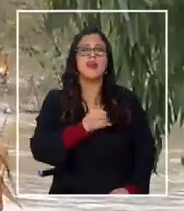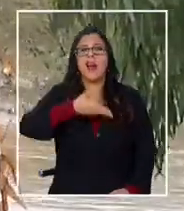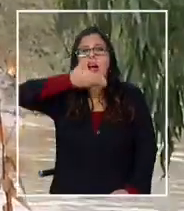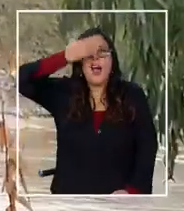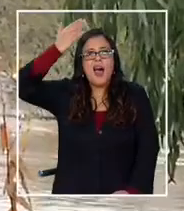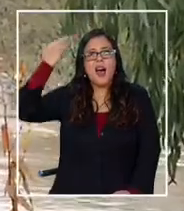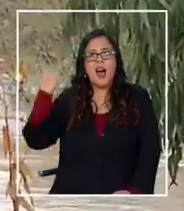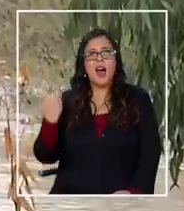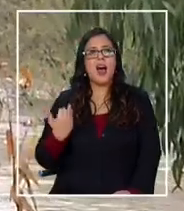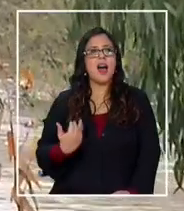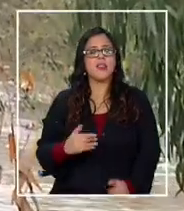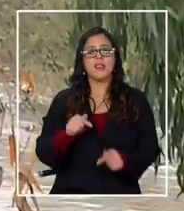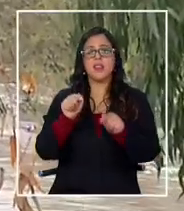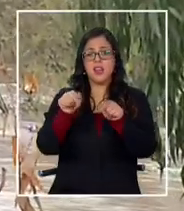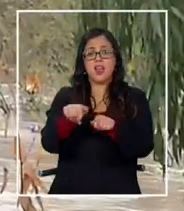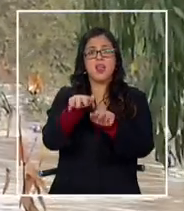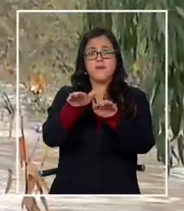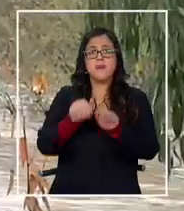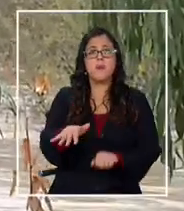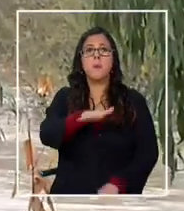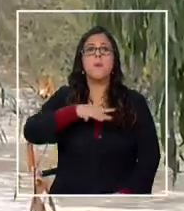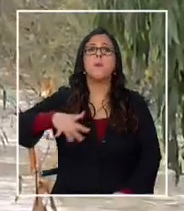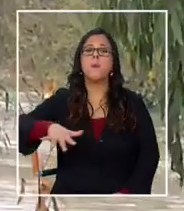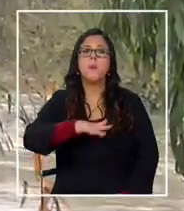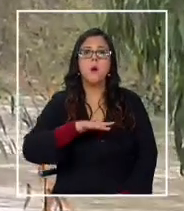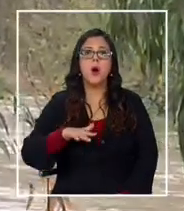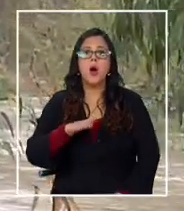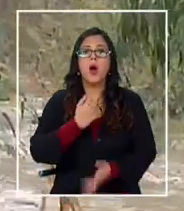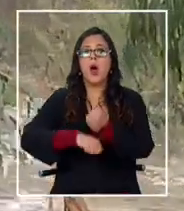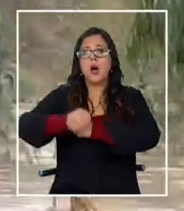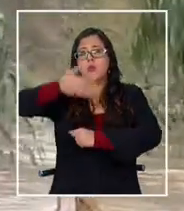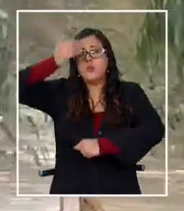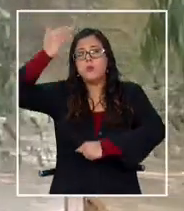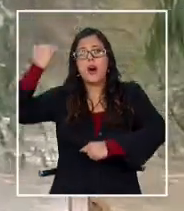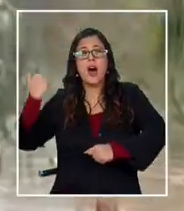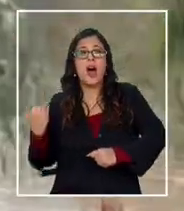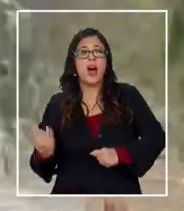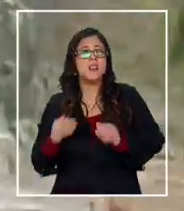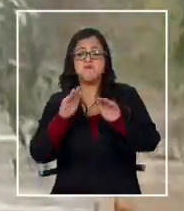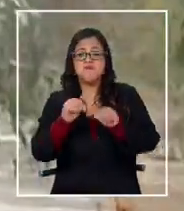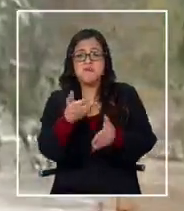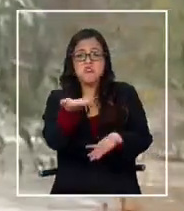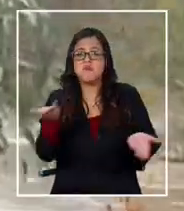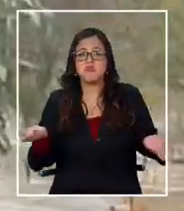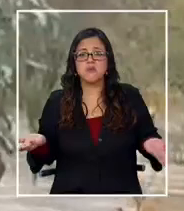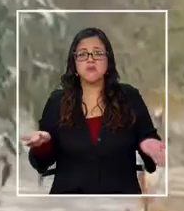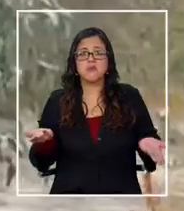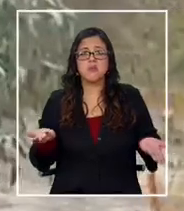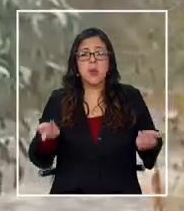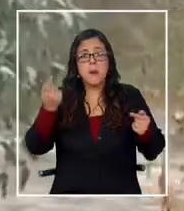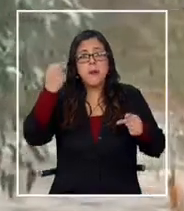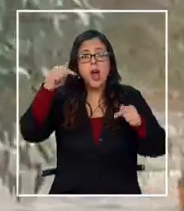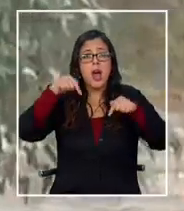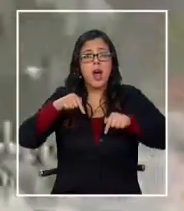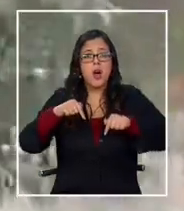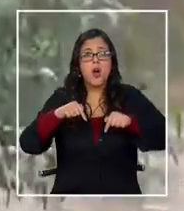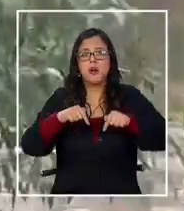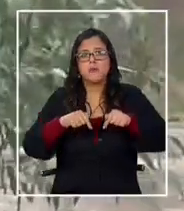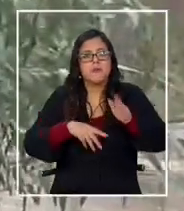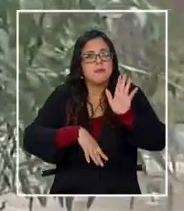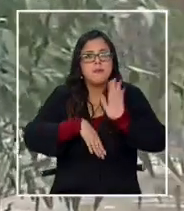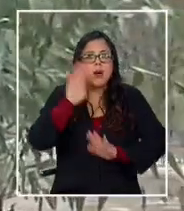estamos acá en esta misma situación. Hace años que pasó todo esto, igual, pero ahora ya es